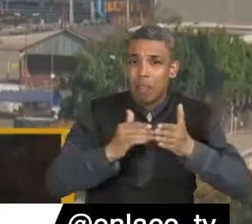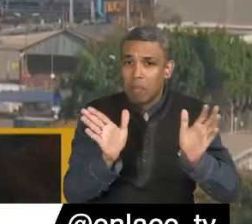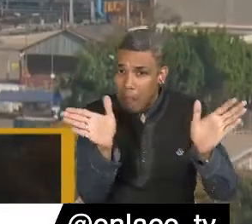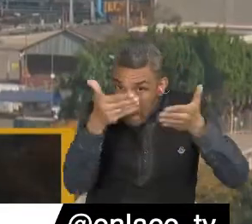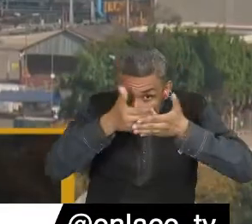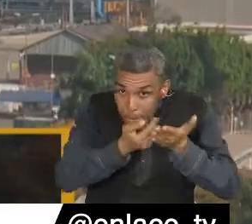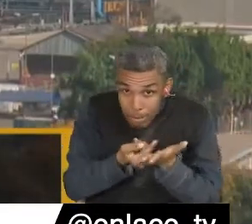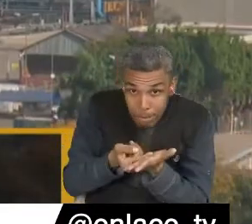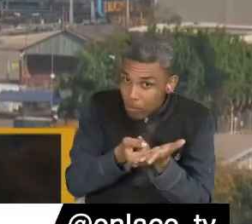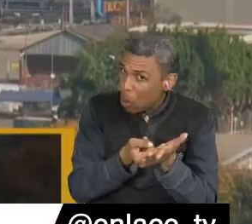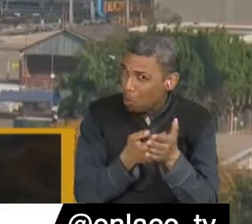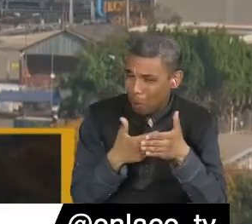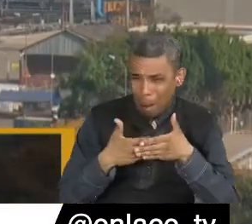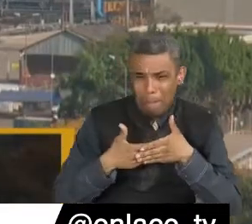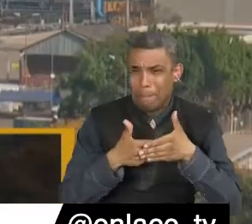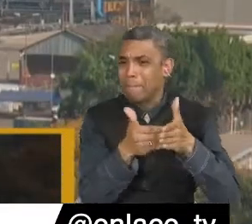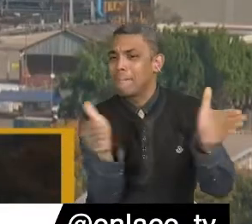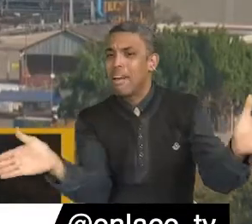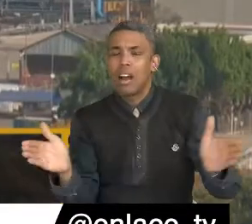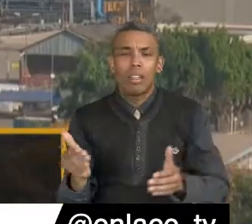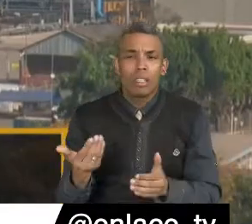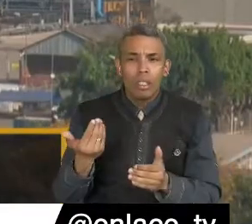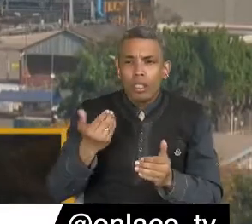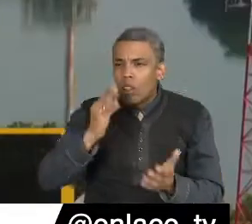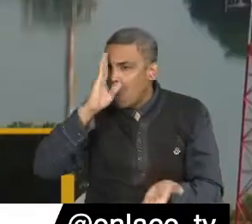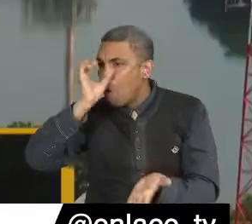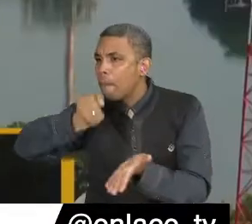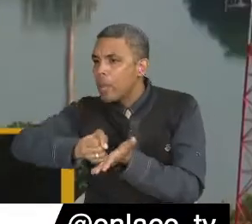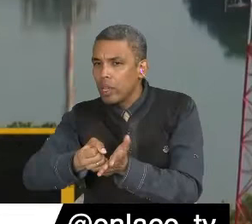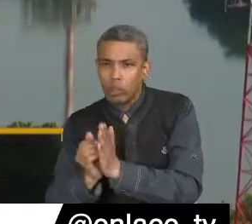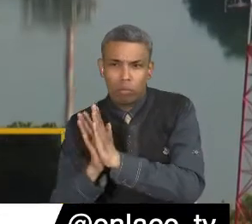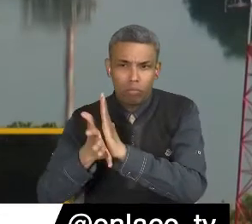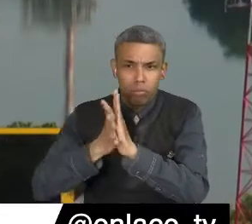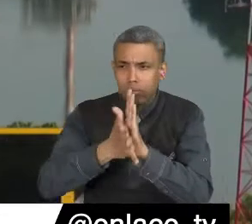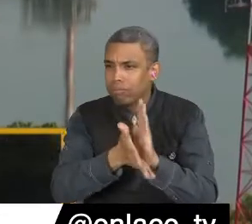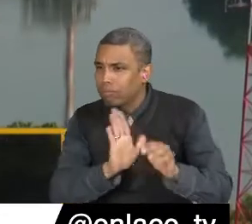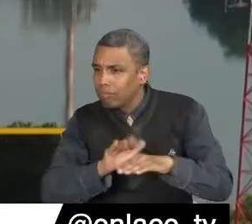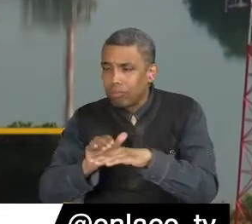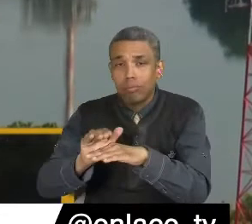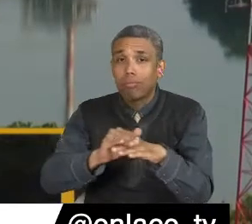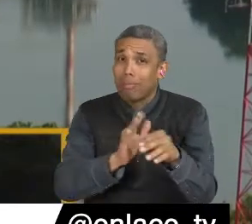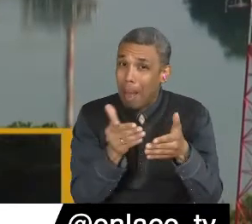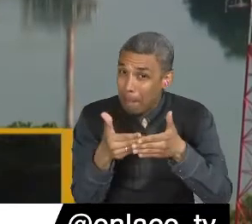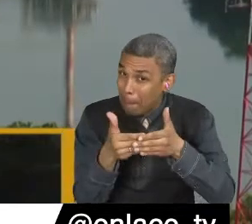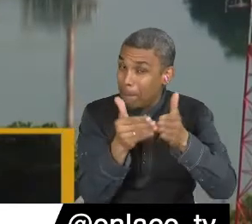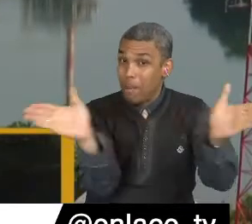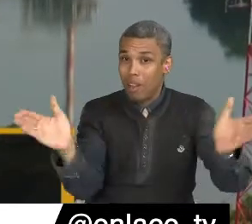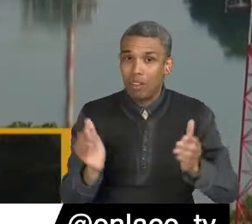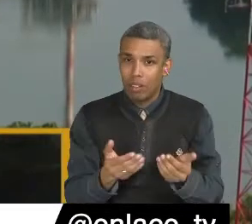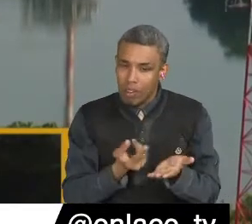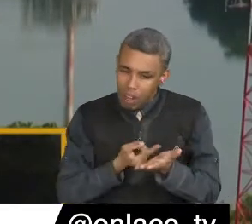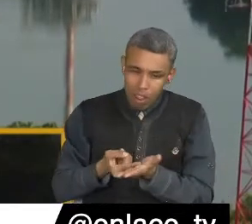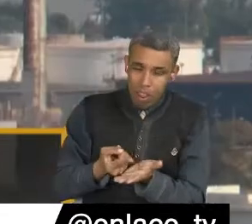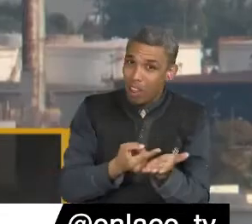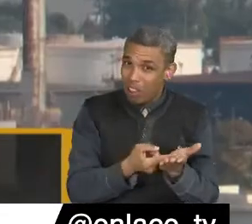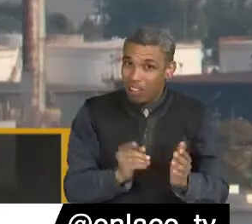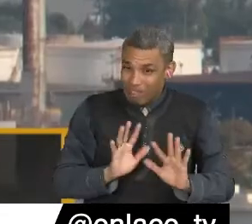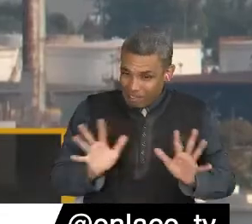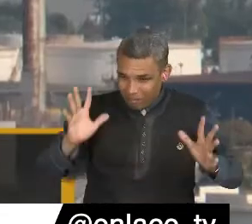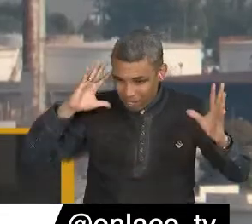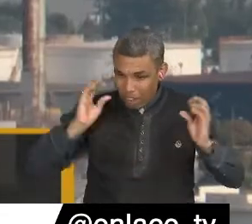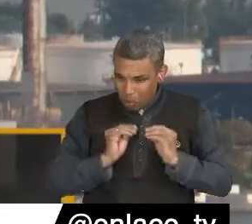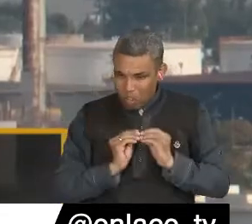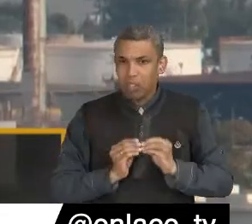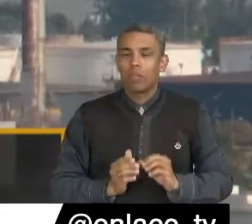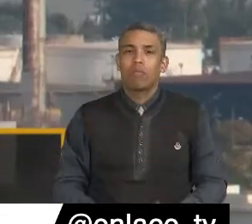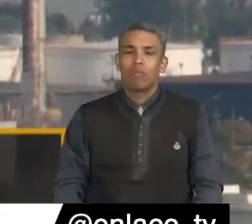la necesidad y sobre la implicación del desarrollo de este proyecto de modernización sobre la refinería de